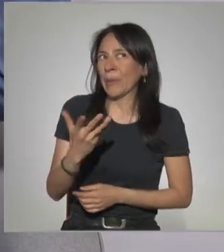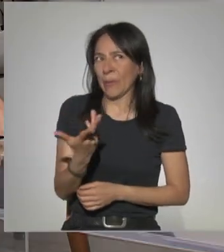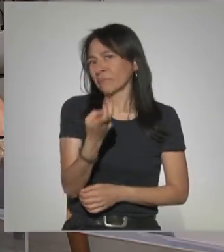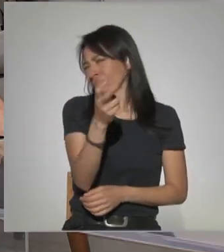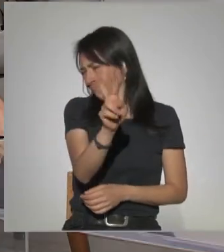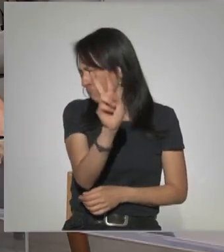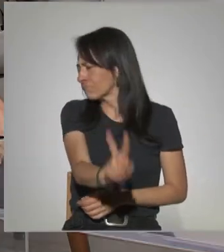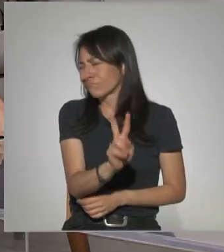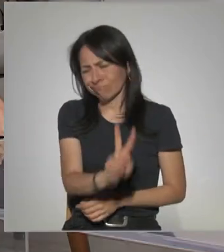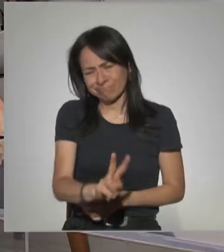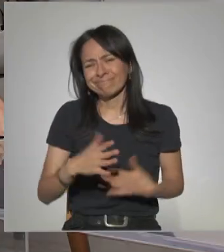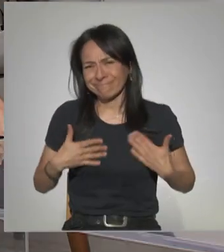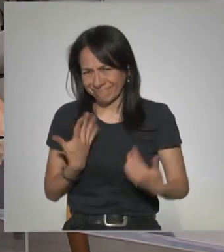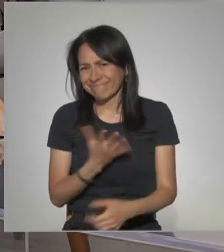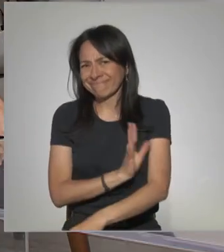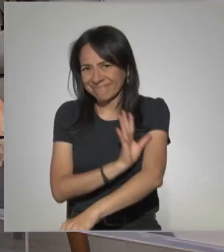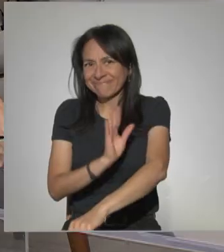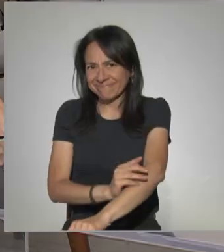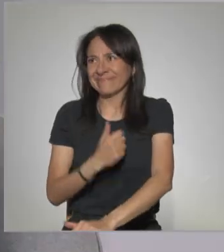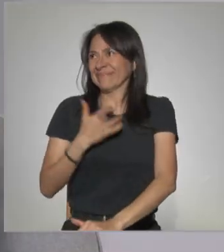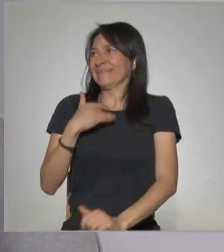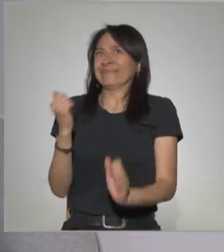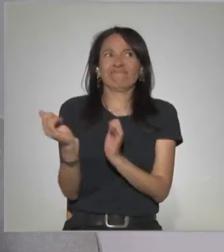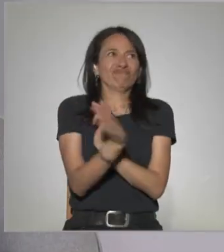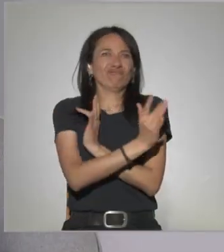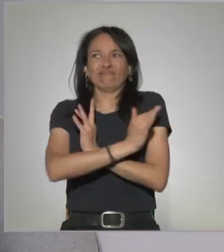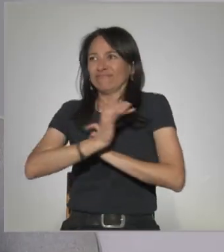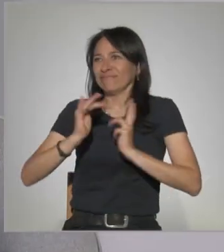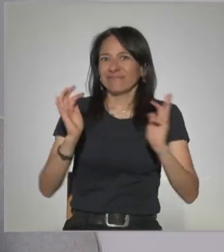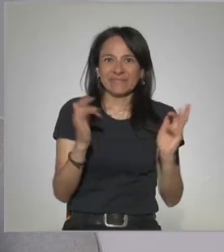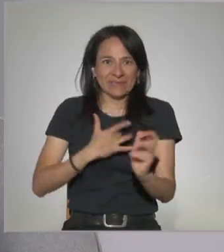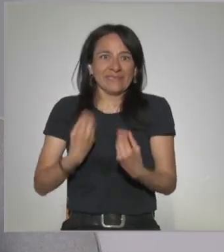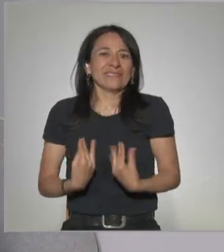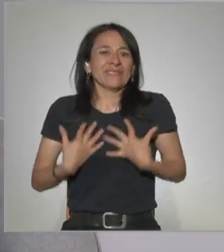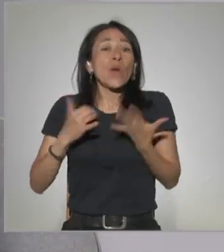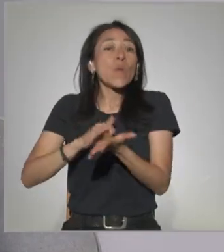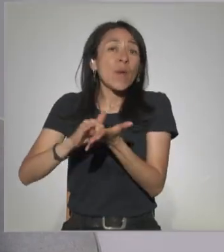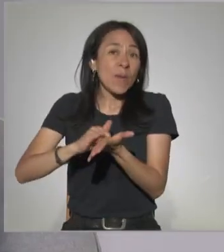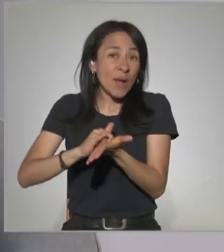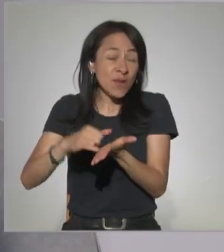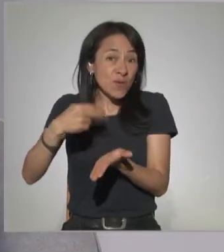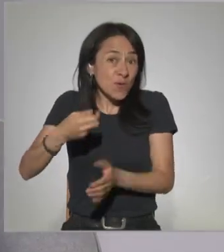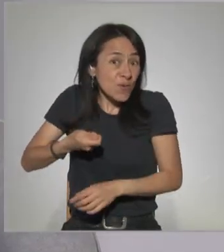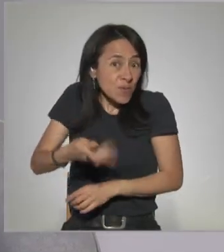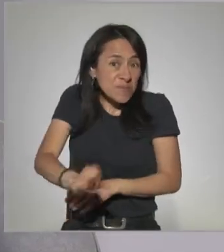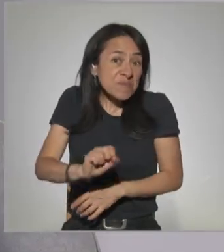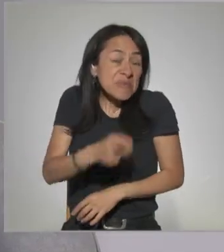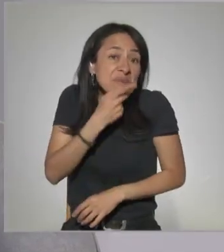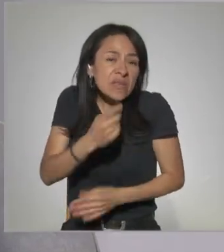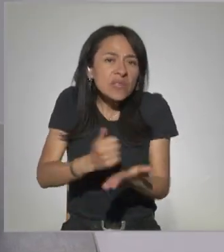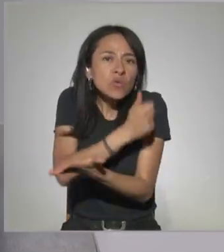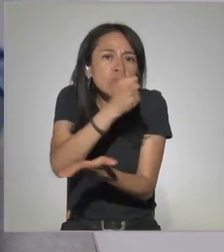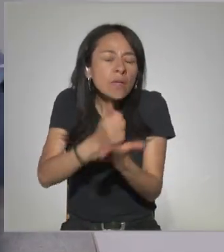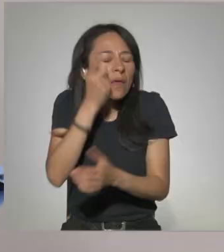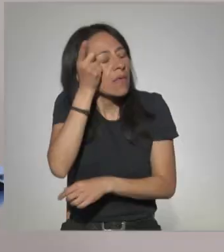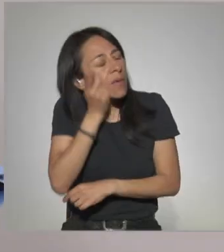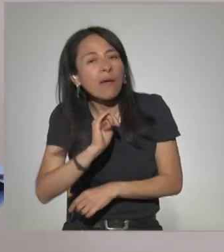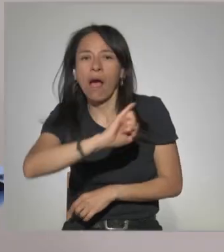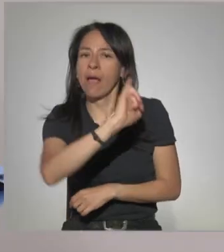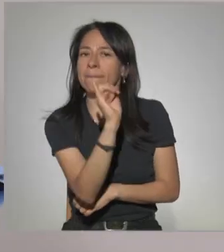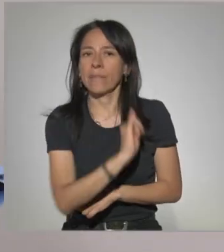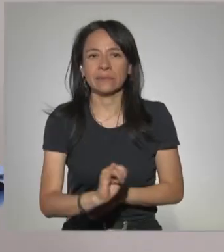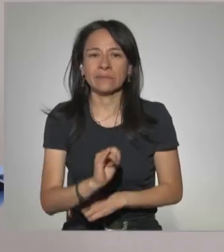el entusiasmo del movimiento de la ciudad, ¿no? En Nueva York se dice que la ciudad nunca duerme, ¿no? Ciudad de México es una